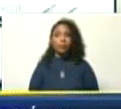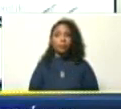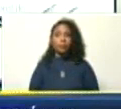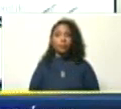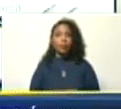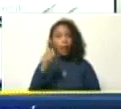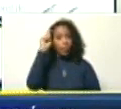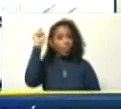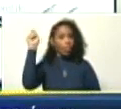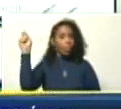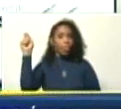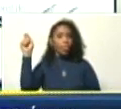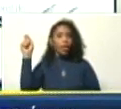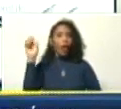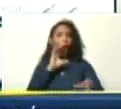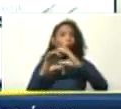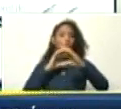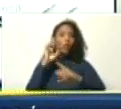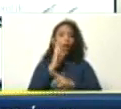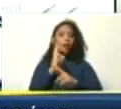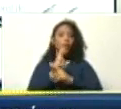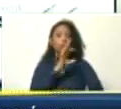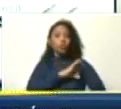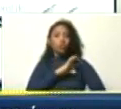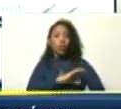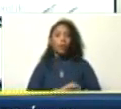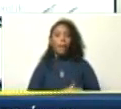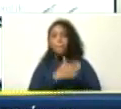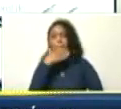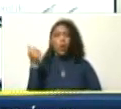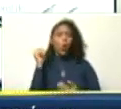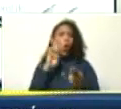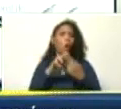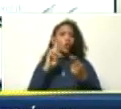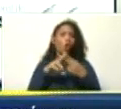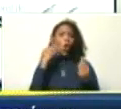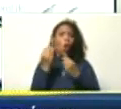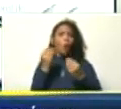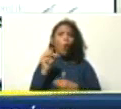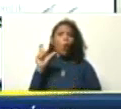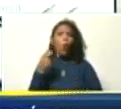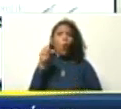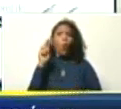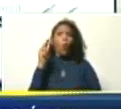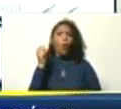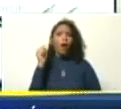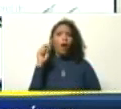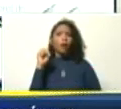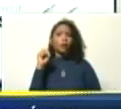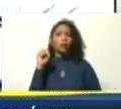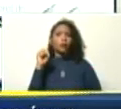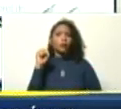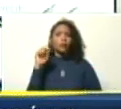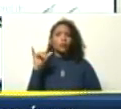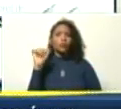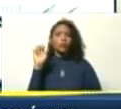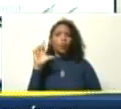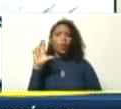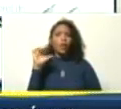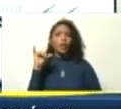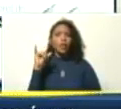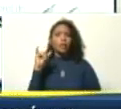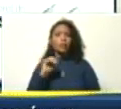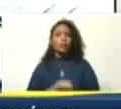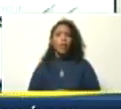teórico de la comunicación, de las redes sociales, mejor conocido como Wang Yunli, me dice que se